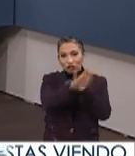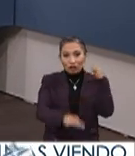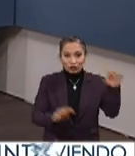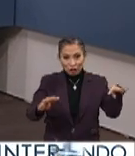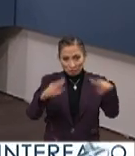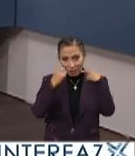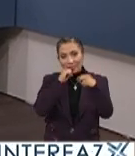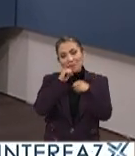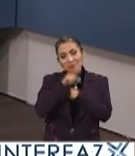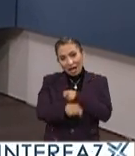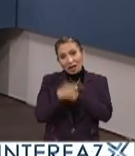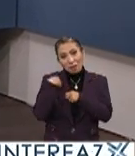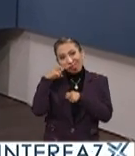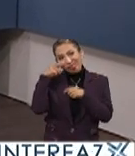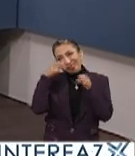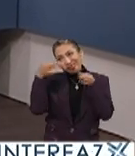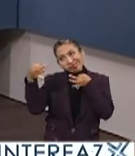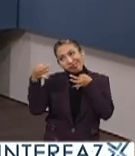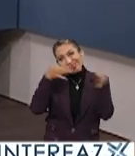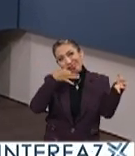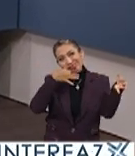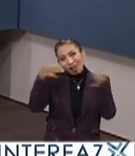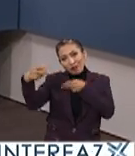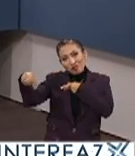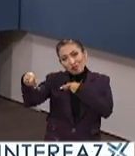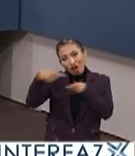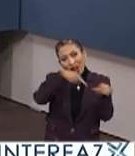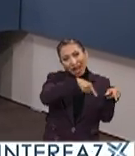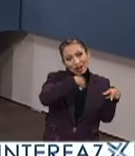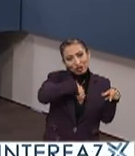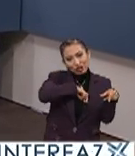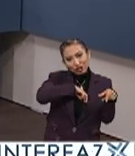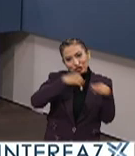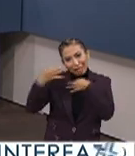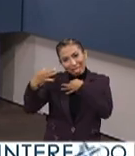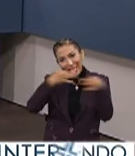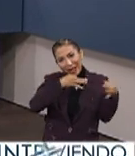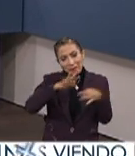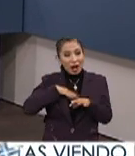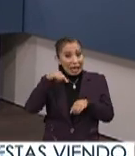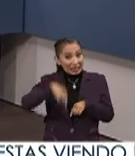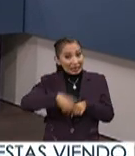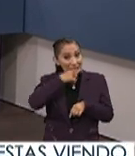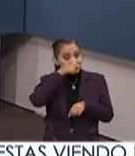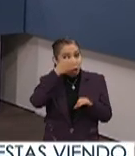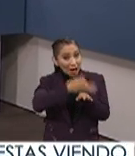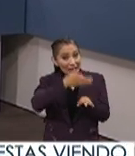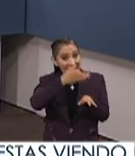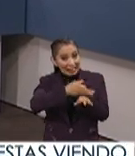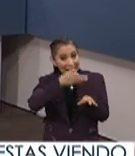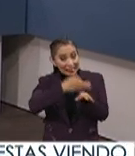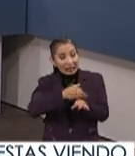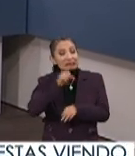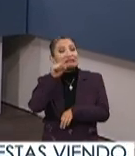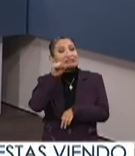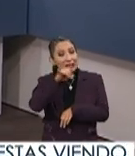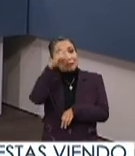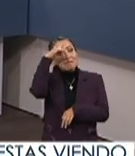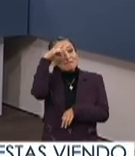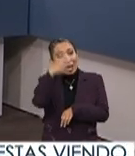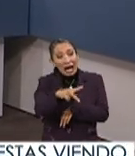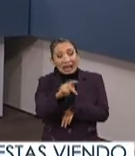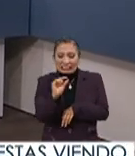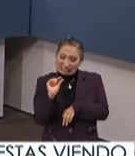nos están viendo también tienen un ojo en la pantalla viendo el fútbol, otro ojo viéndonos a nosotros. Pero aquí les decimos que en este momento, sí,